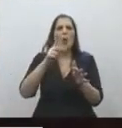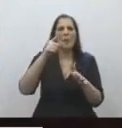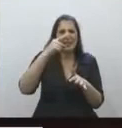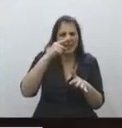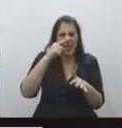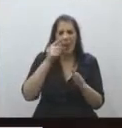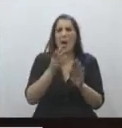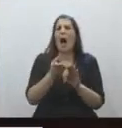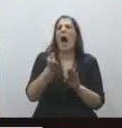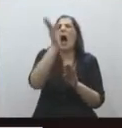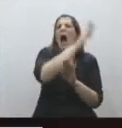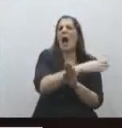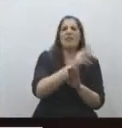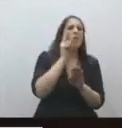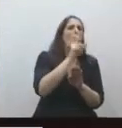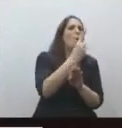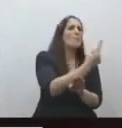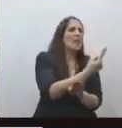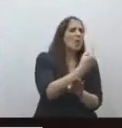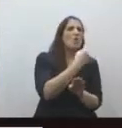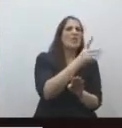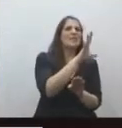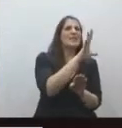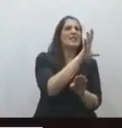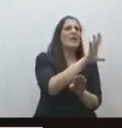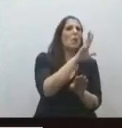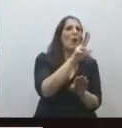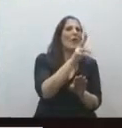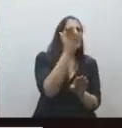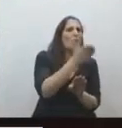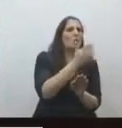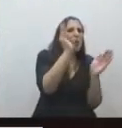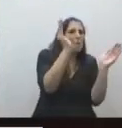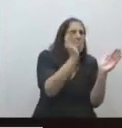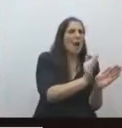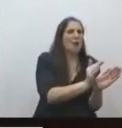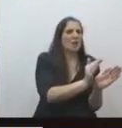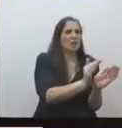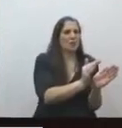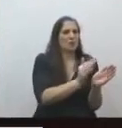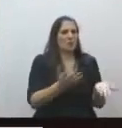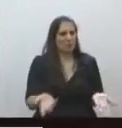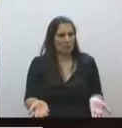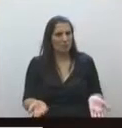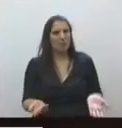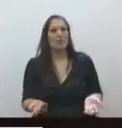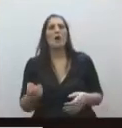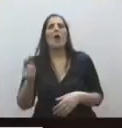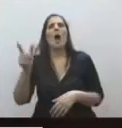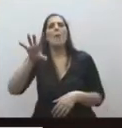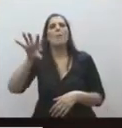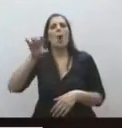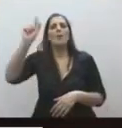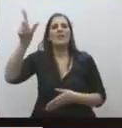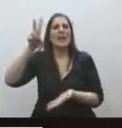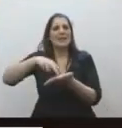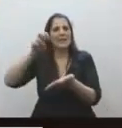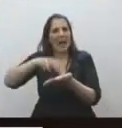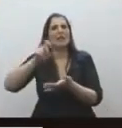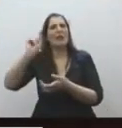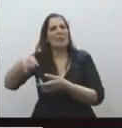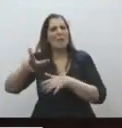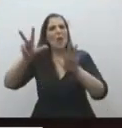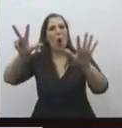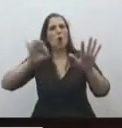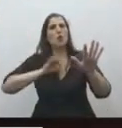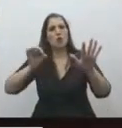Sí. Marisa tiene toda la razón del mundo, yo coincido plenamente. Yo creo que la parte que los argentinos en